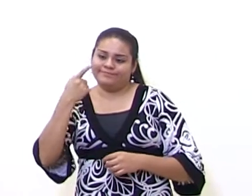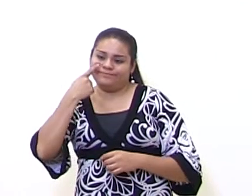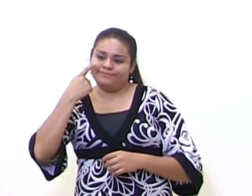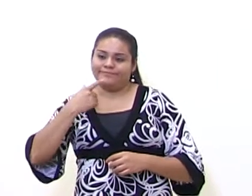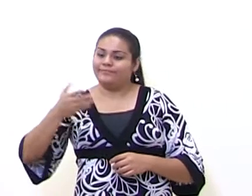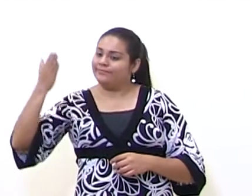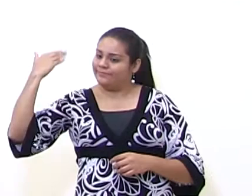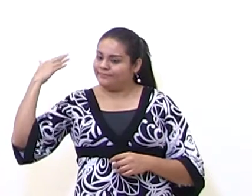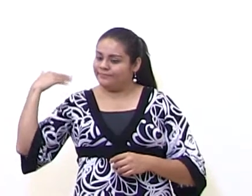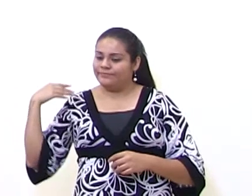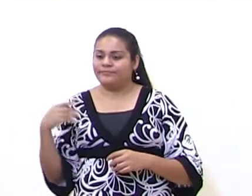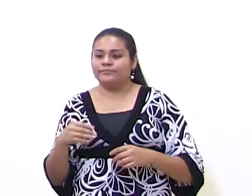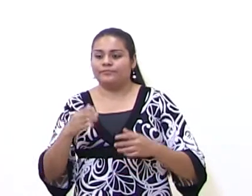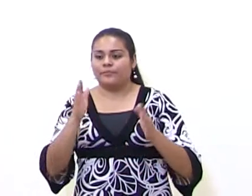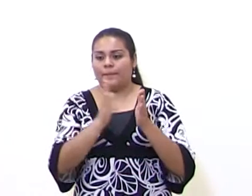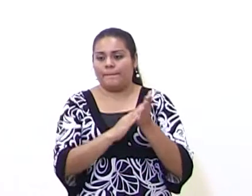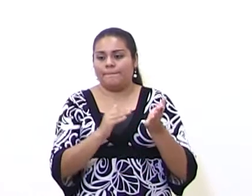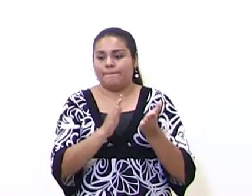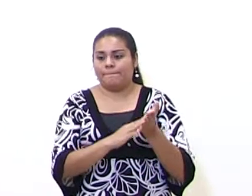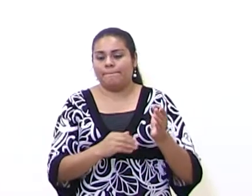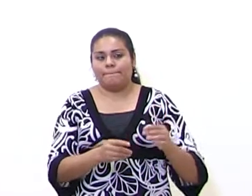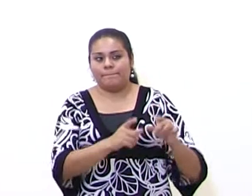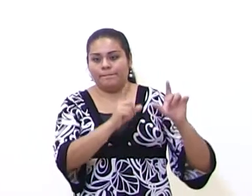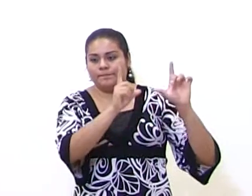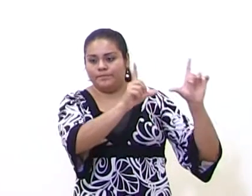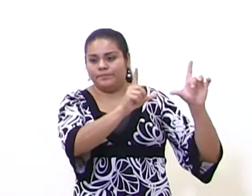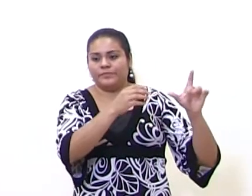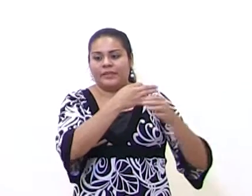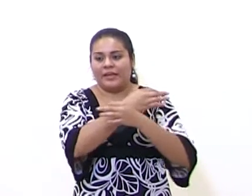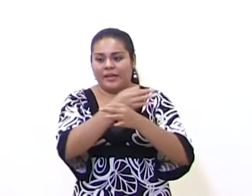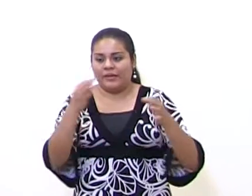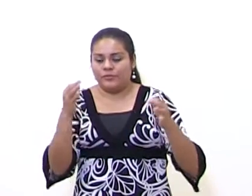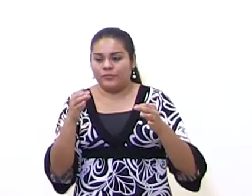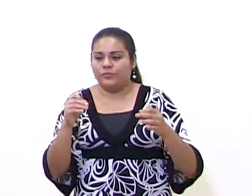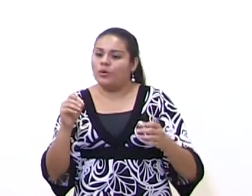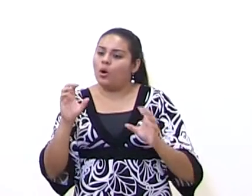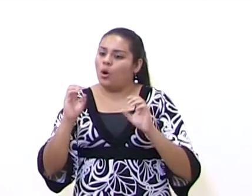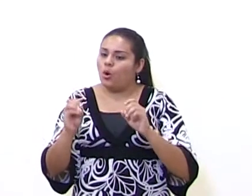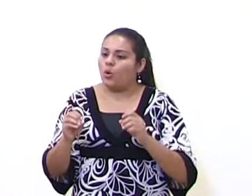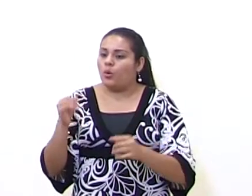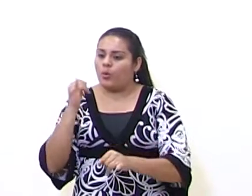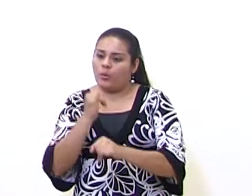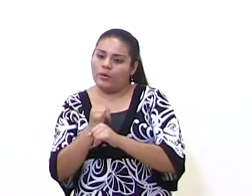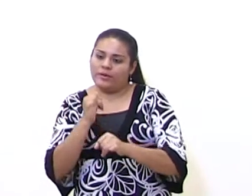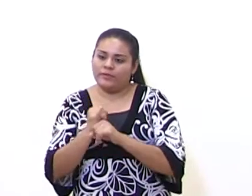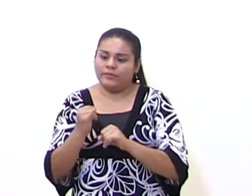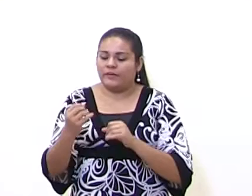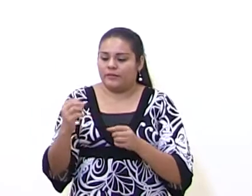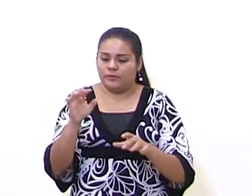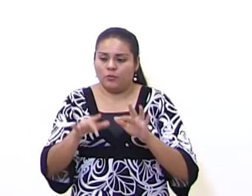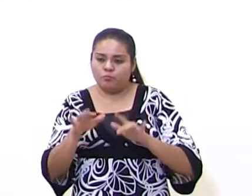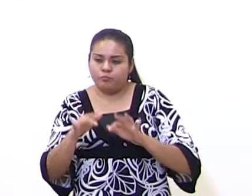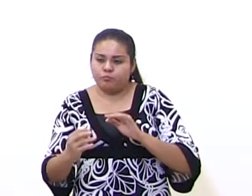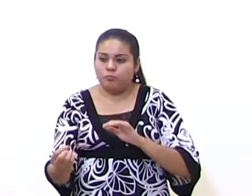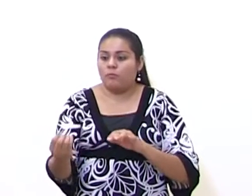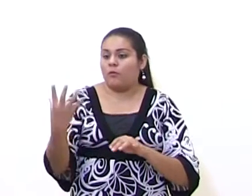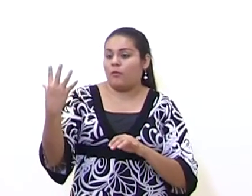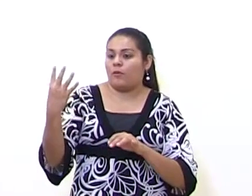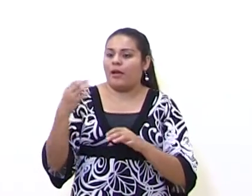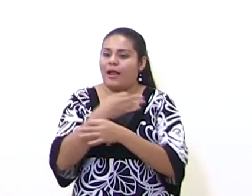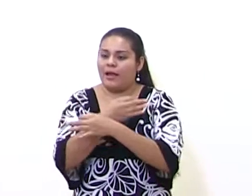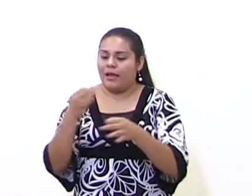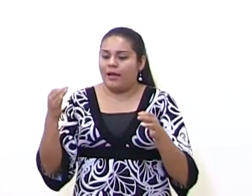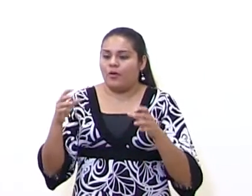mensajes publicitarios que se van a dar en televisión, en internet, en los periódicos, en carteles y en